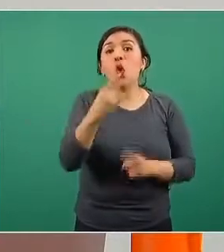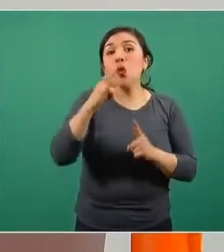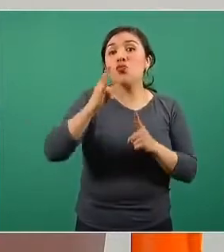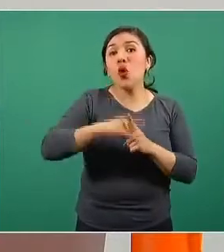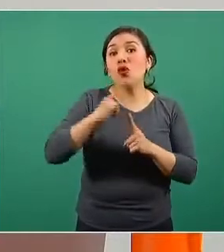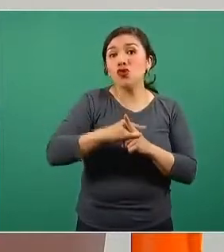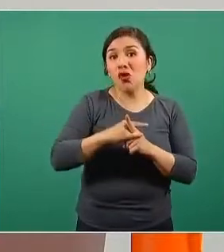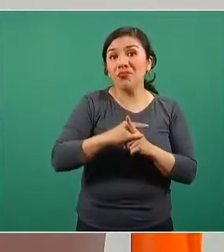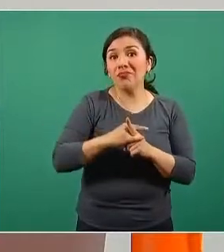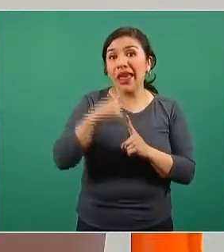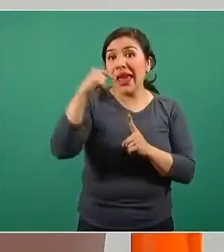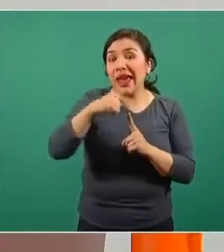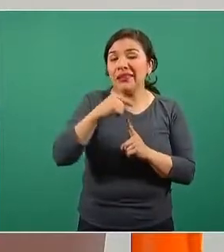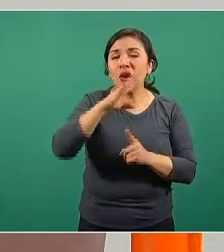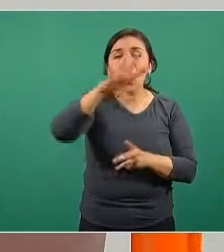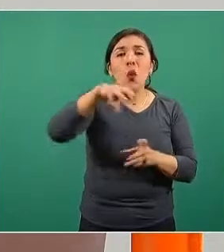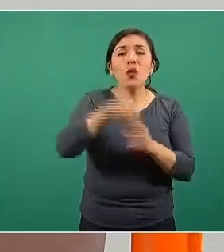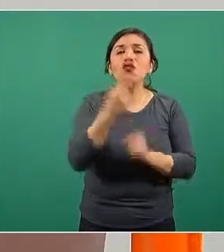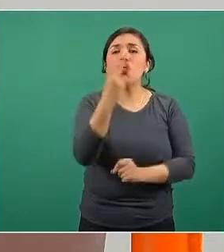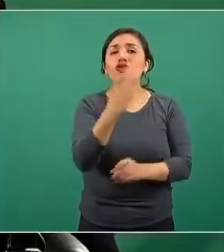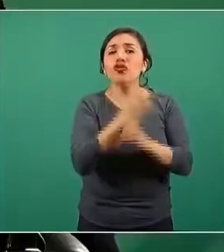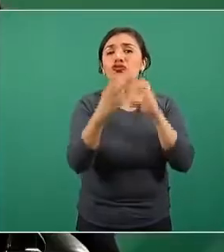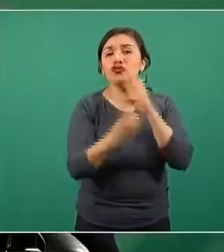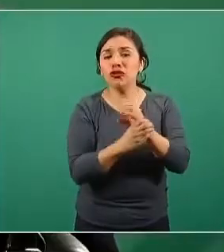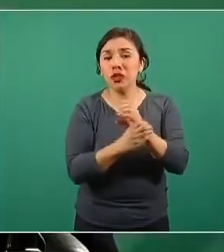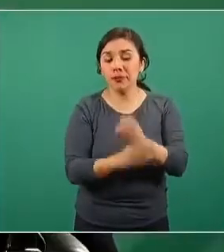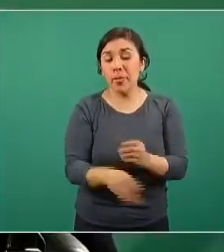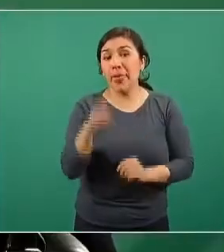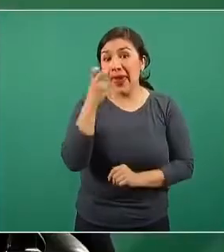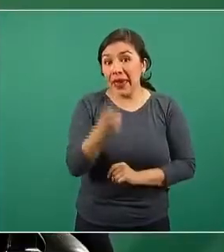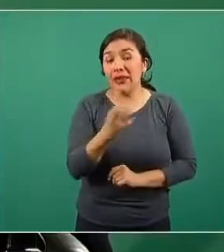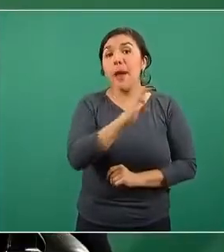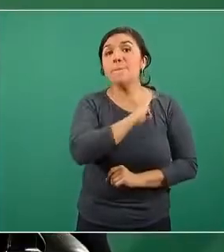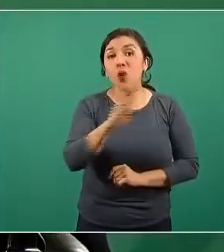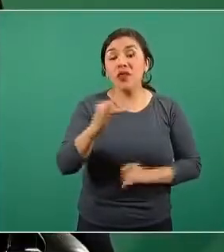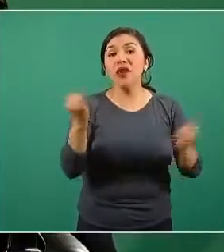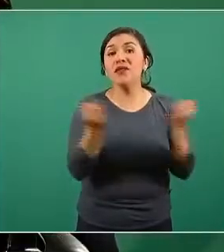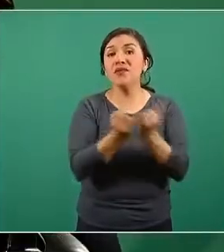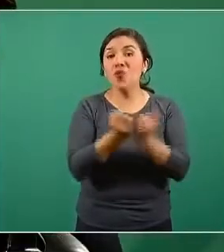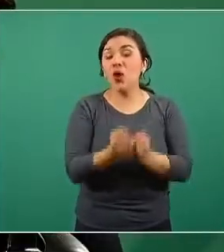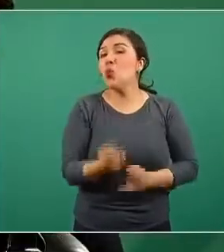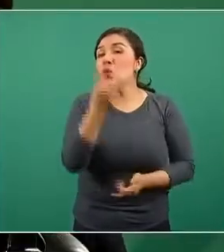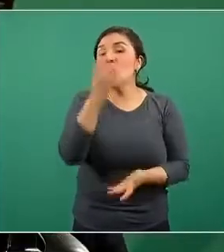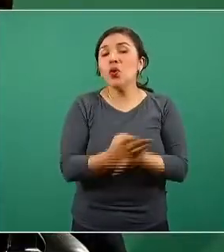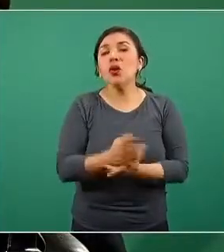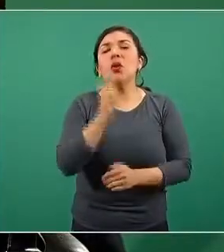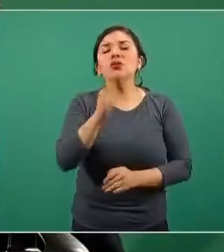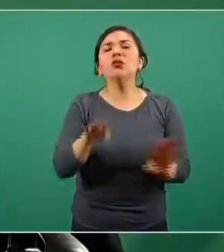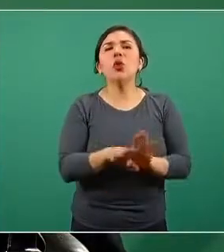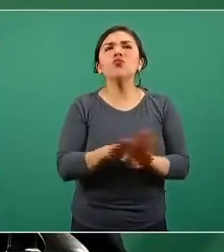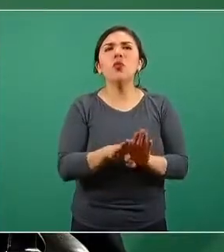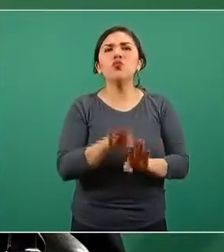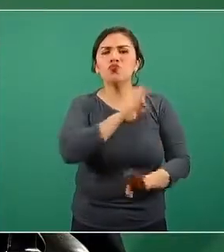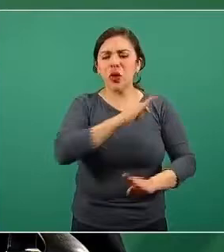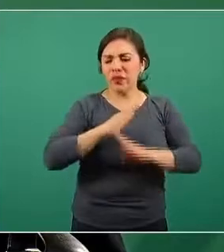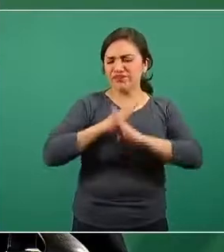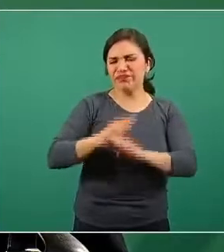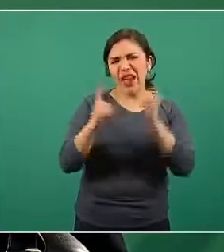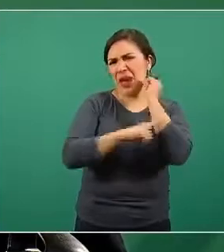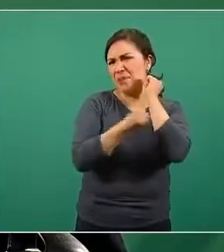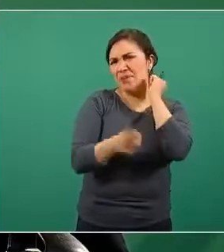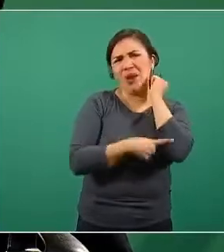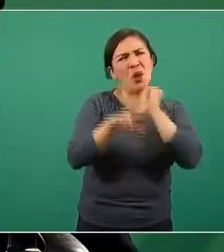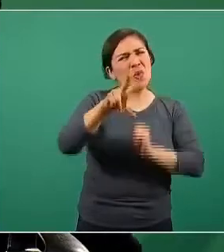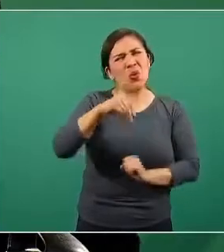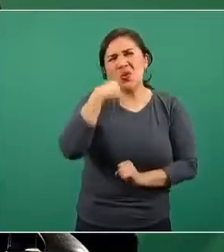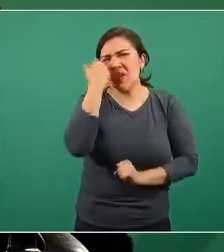único método que cumple dos funciones y es el único método que es tanto para prevenir embarazos que no